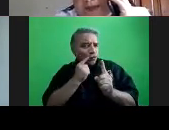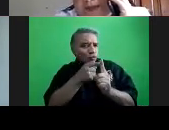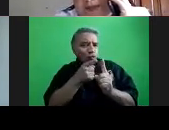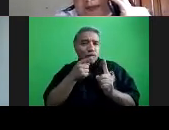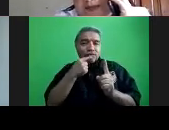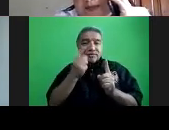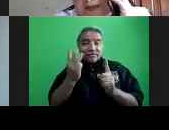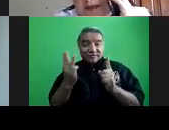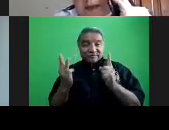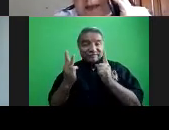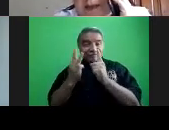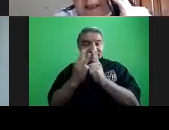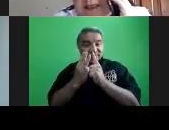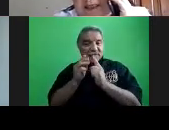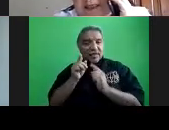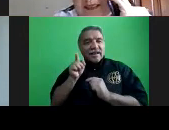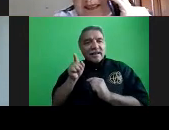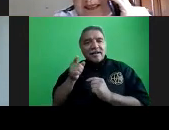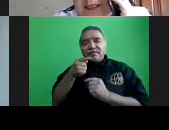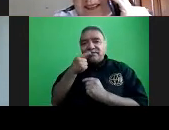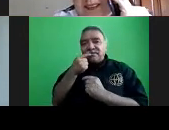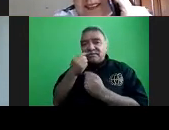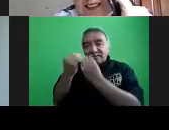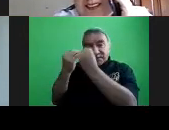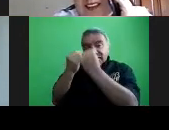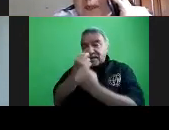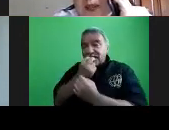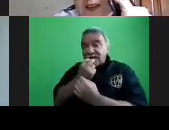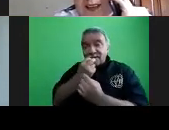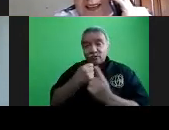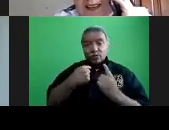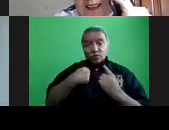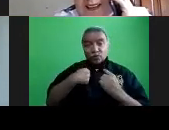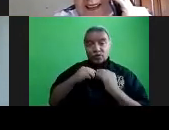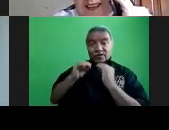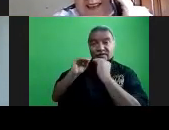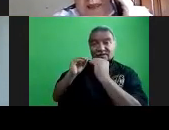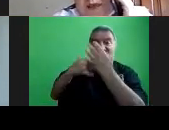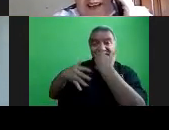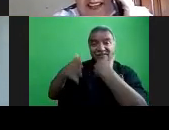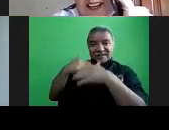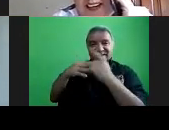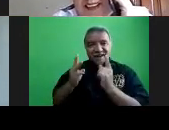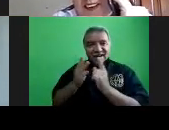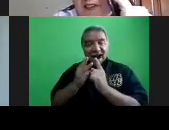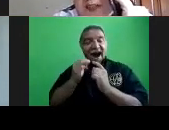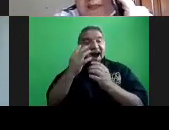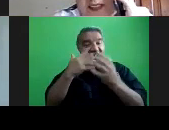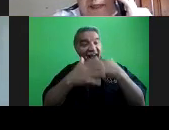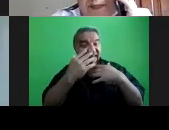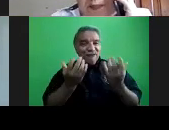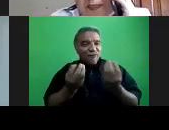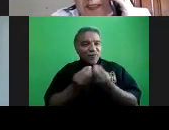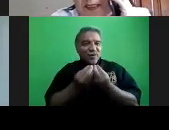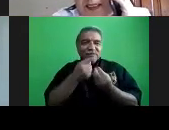frío, ¿verdad? Entonces él cuando llegó conoció a unos amigos que eran oyentes que vivían cerca de su casa.